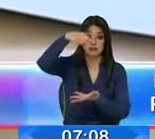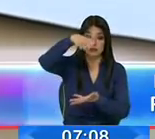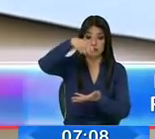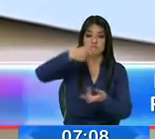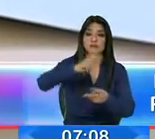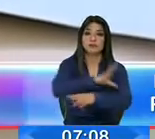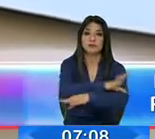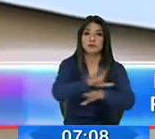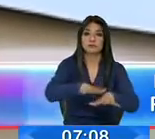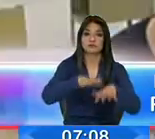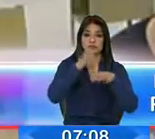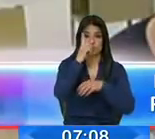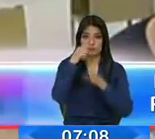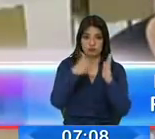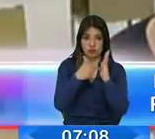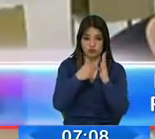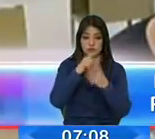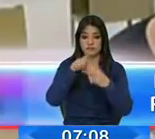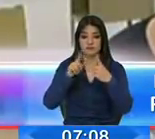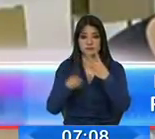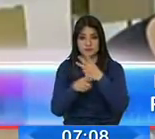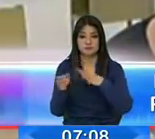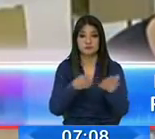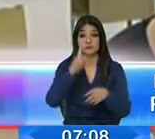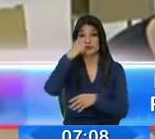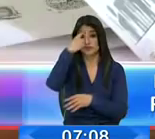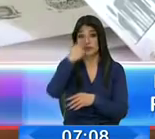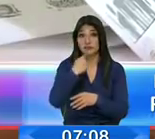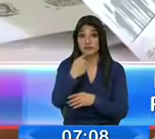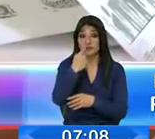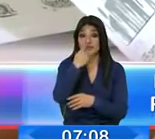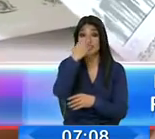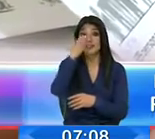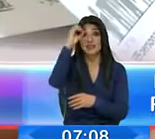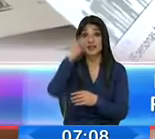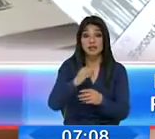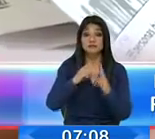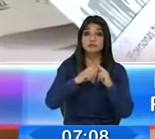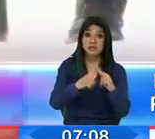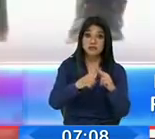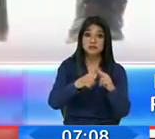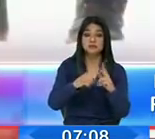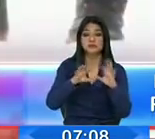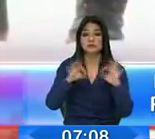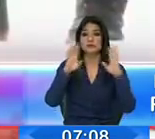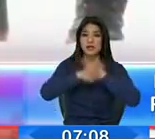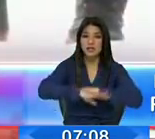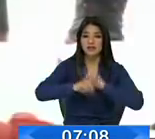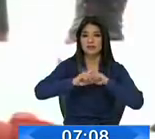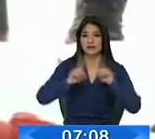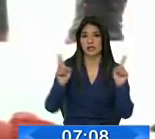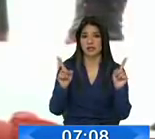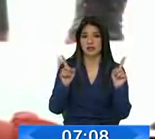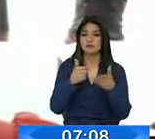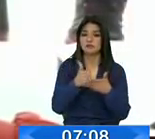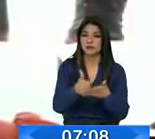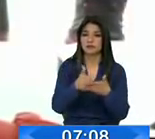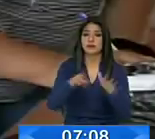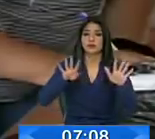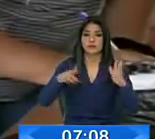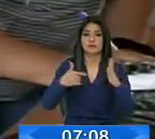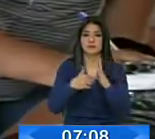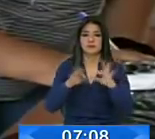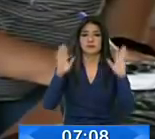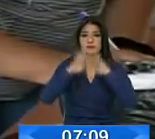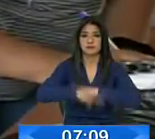agrícola. Además, el Ejecutivo no descartó la remisión de intereses de créditos educativos, medida que aspira a beneficiar a 9.000 becarios